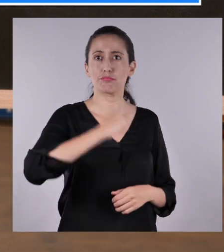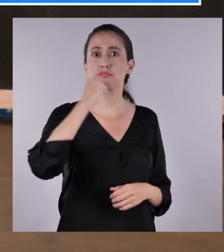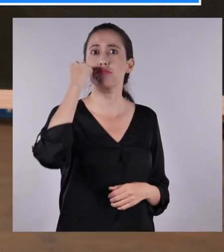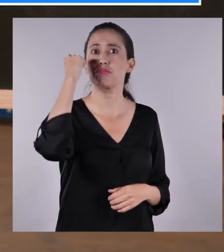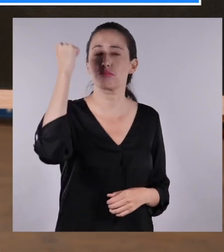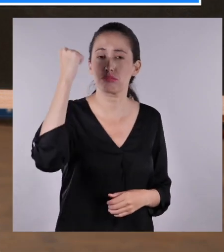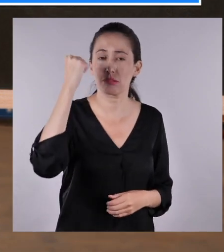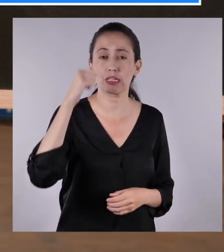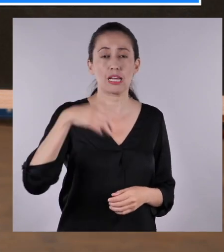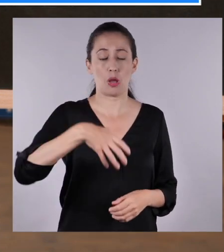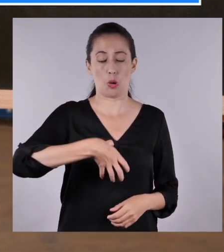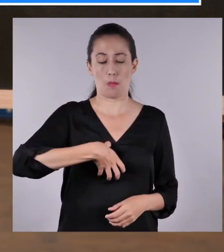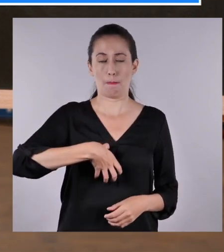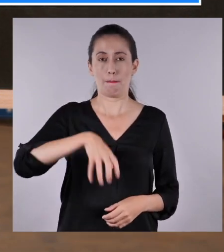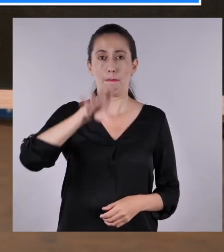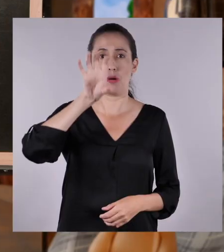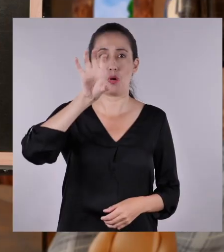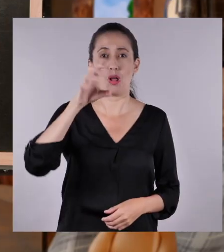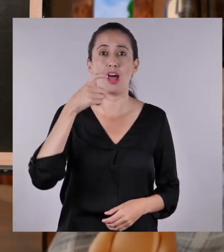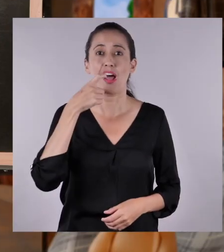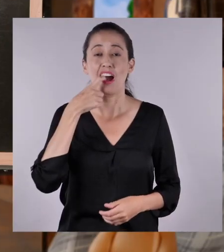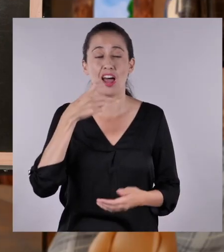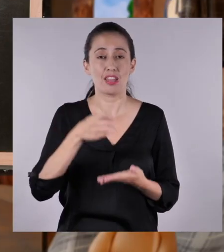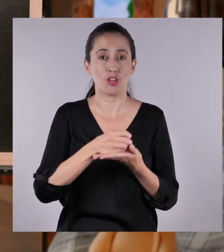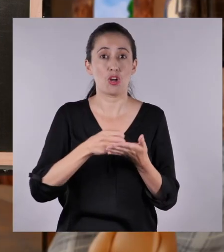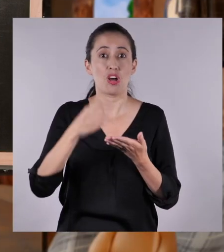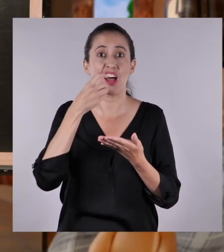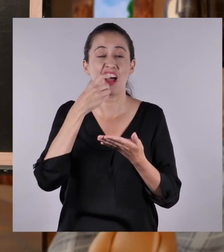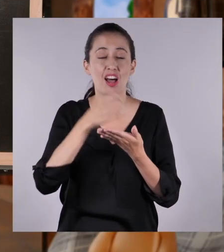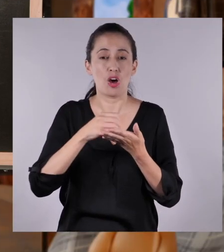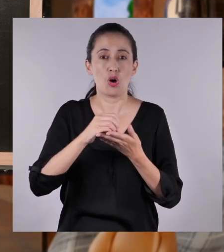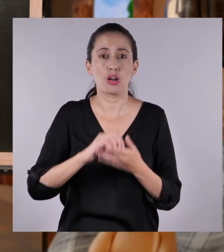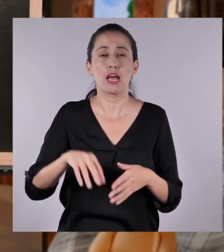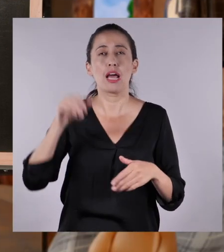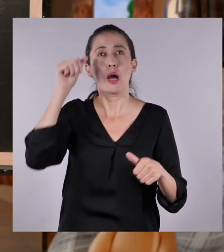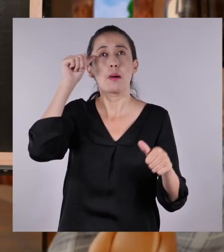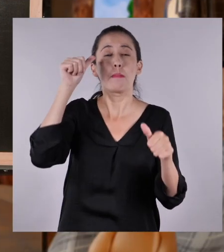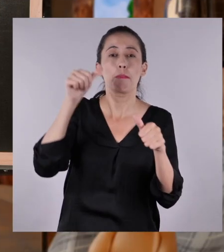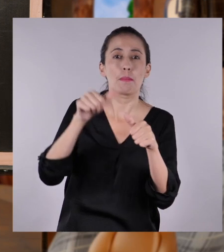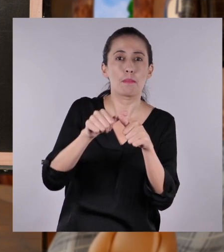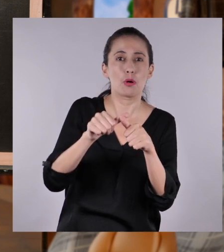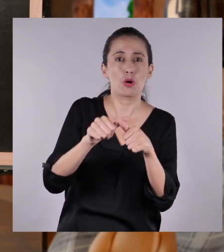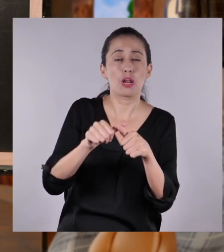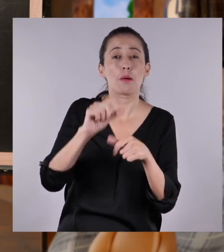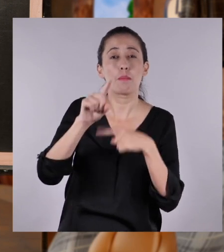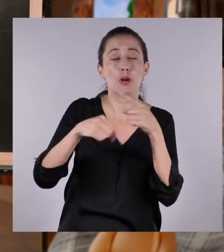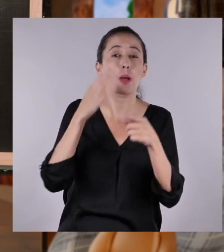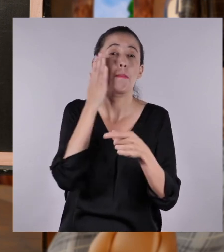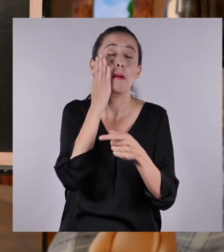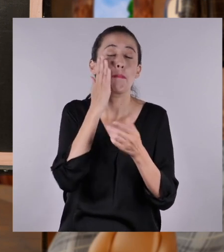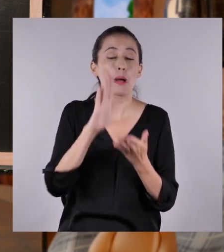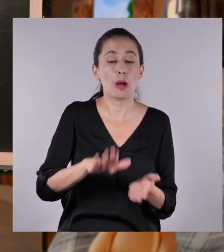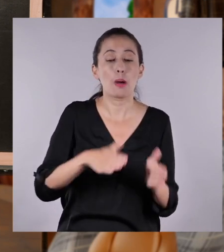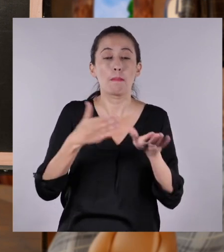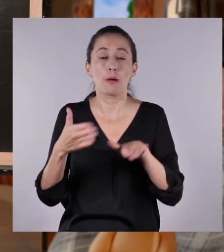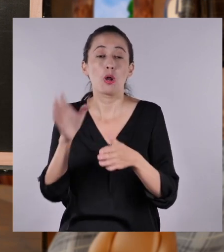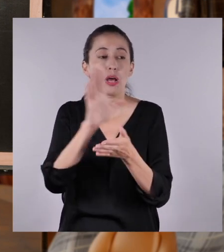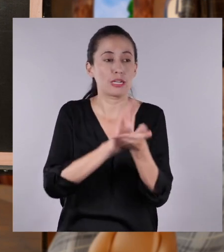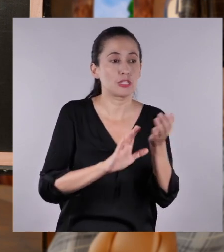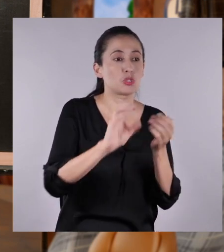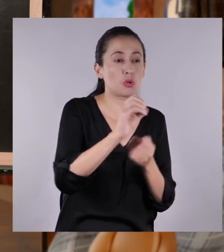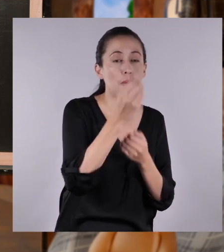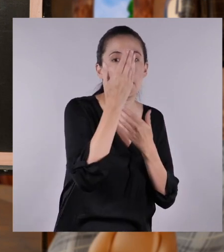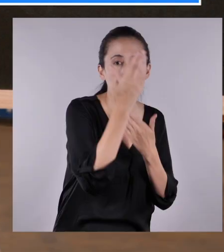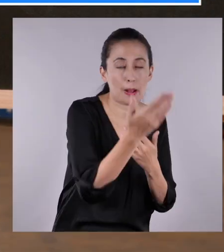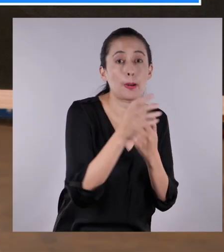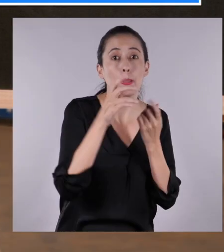una medalla olímpica. ¡Wow! Ella dedicó el triunfo a la memoria de su madre y su hermano, con quien se inició